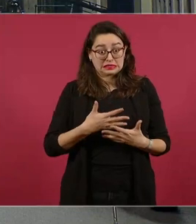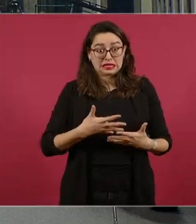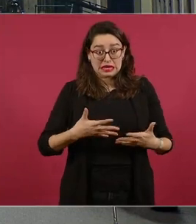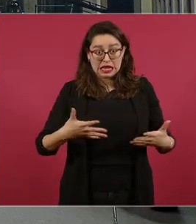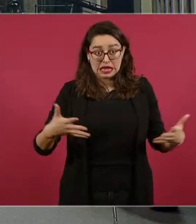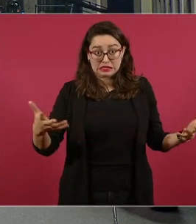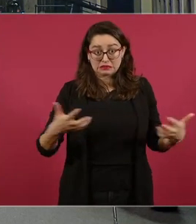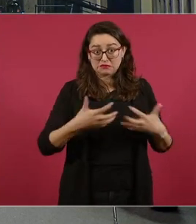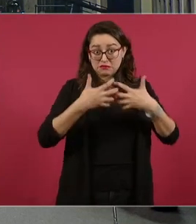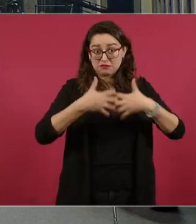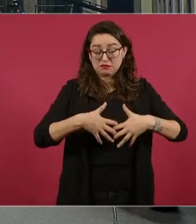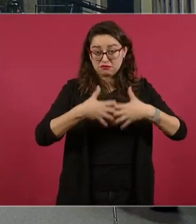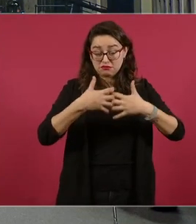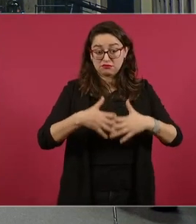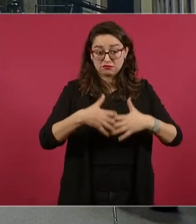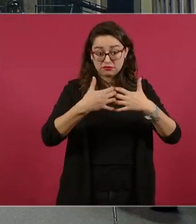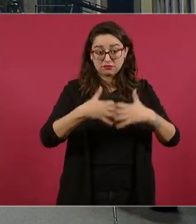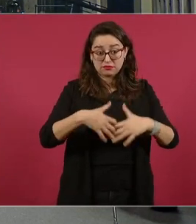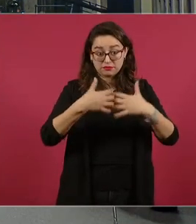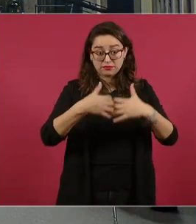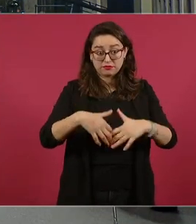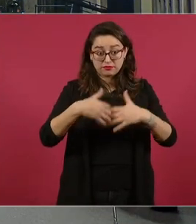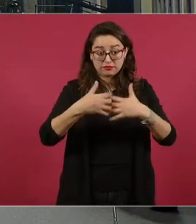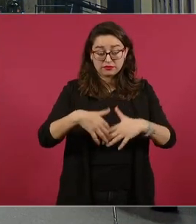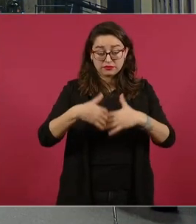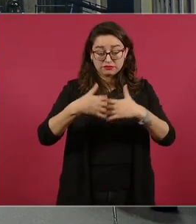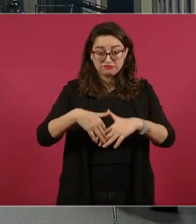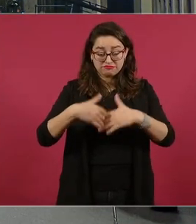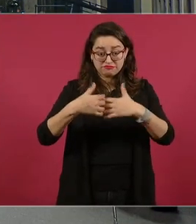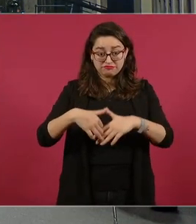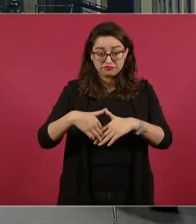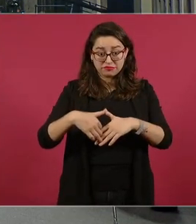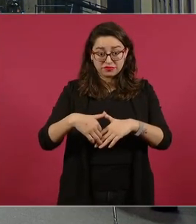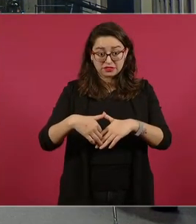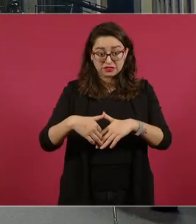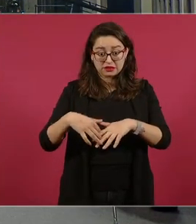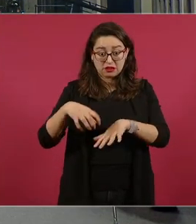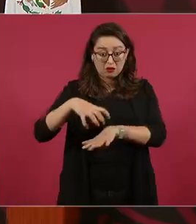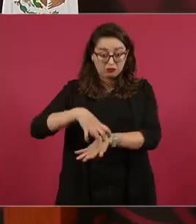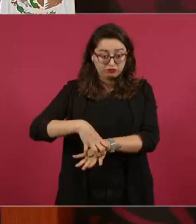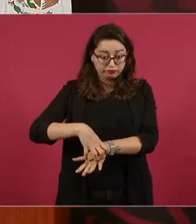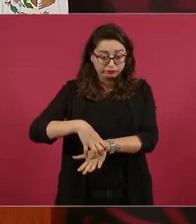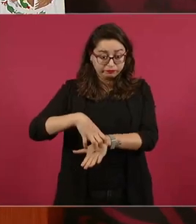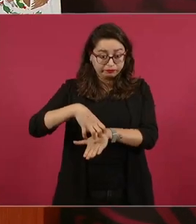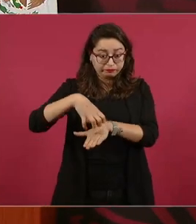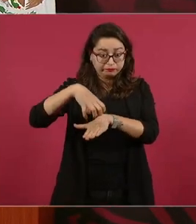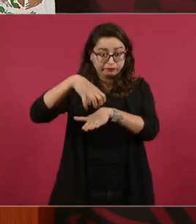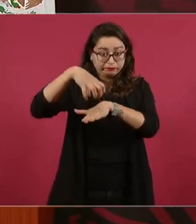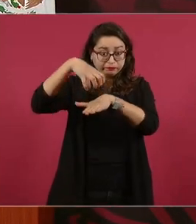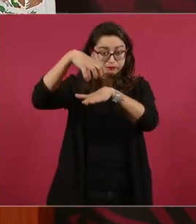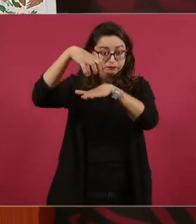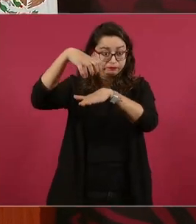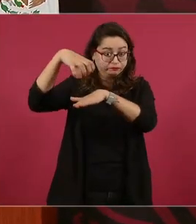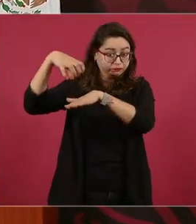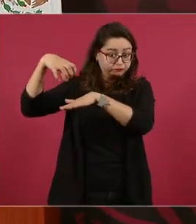grande para levantar y colocar una ballena, una estructura, una